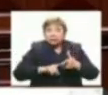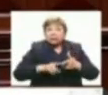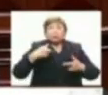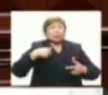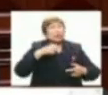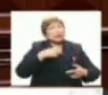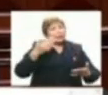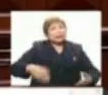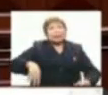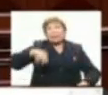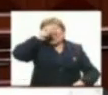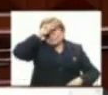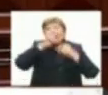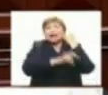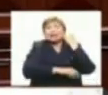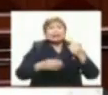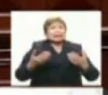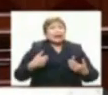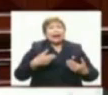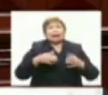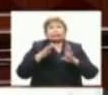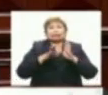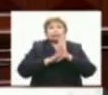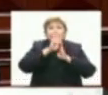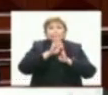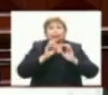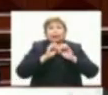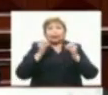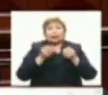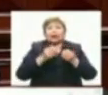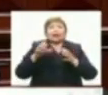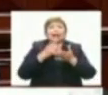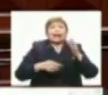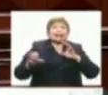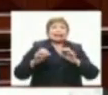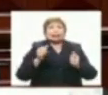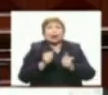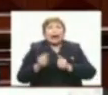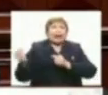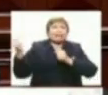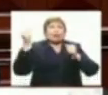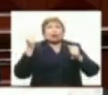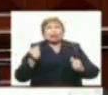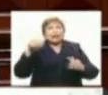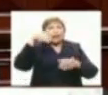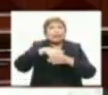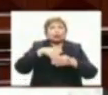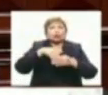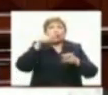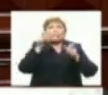nuestro país ha crecido en diversos gobiernos que accedieron al poder gracias al voto